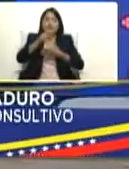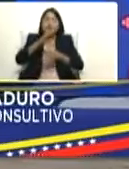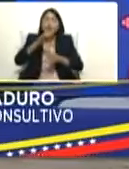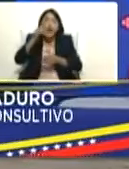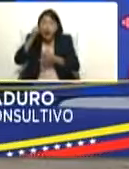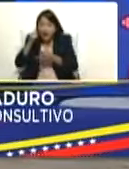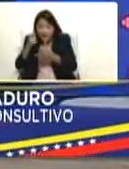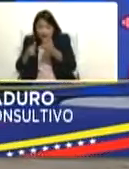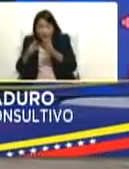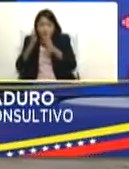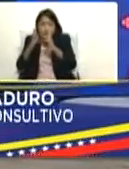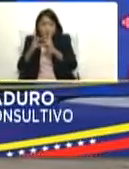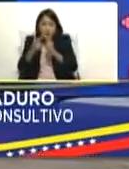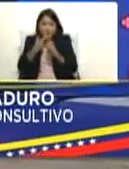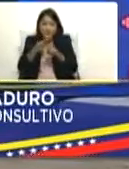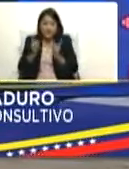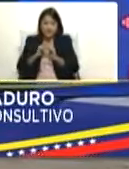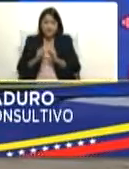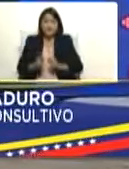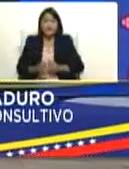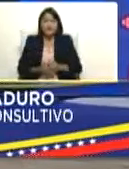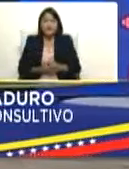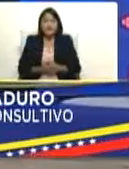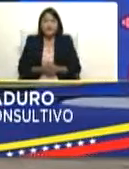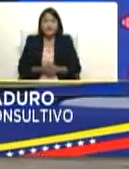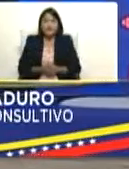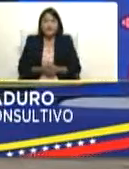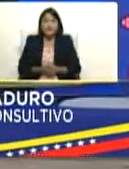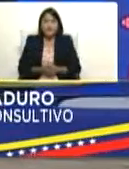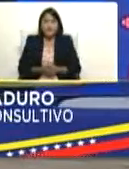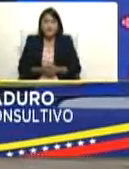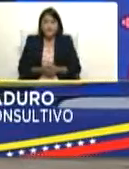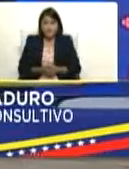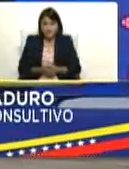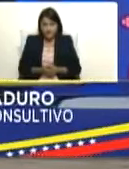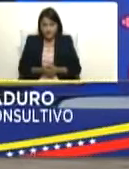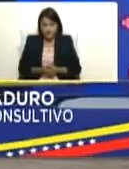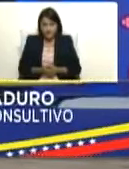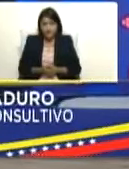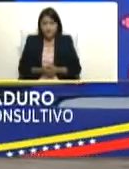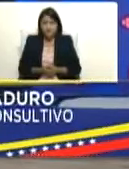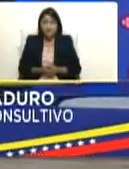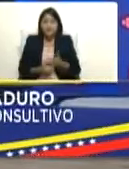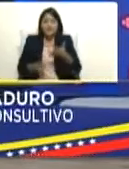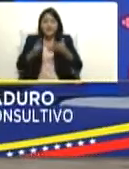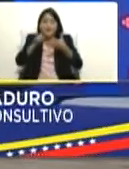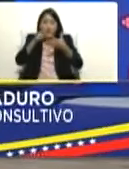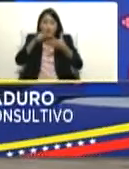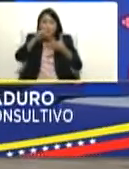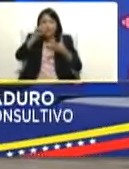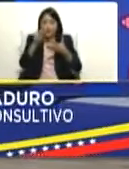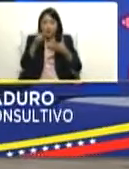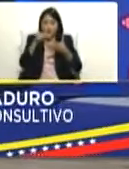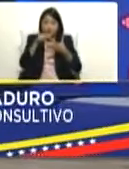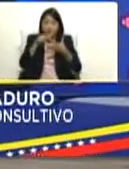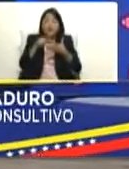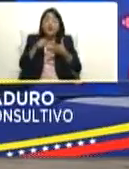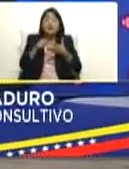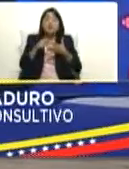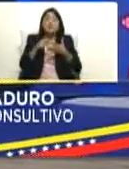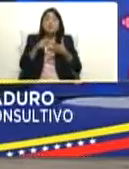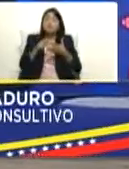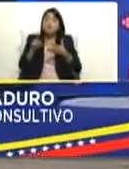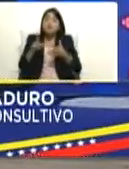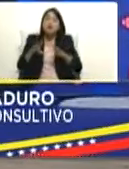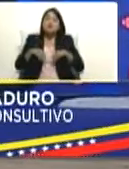resultados numéricos, fue contundentemente aprobado por el sí. Segunda pregunta, ¿apoya usted